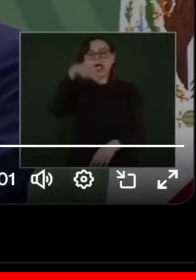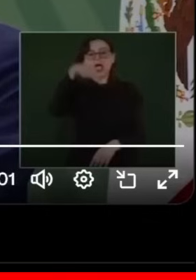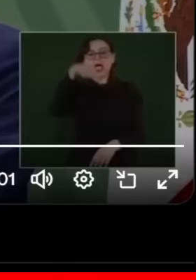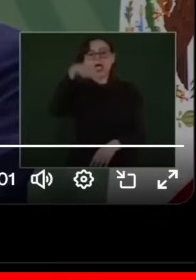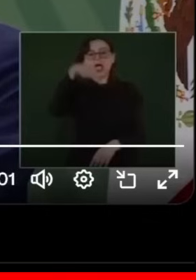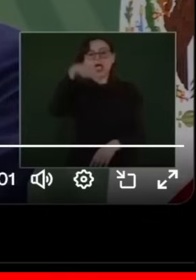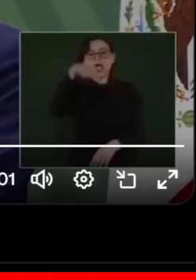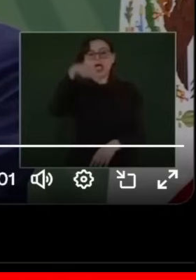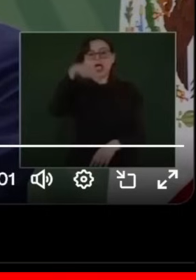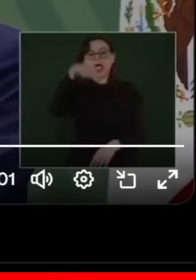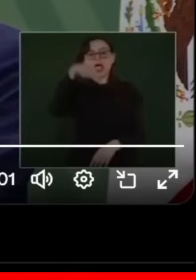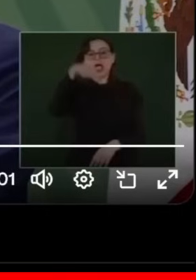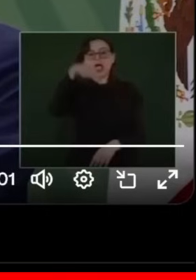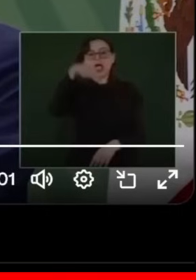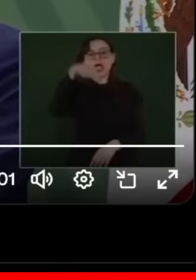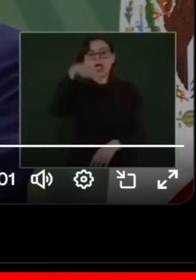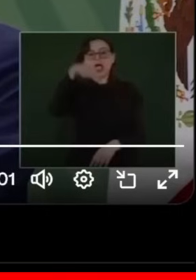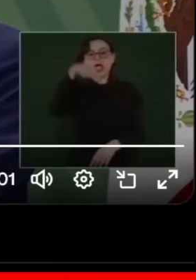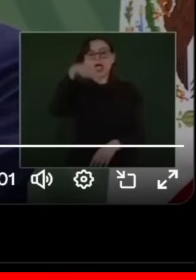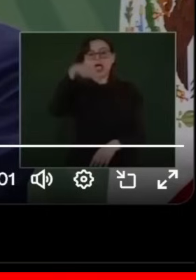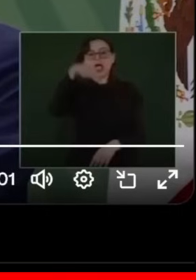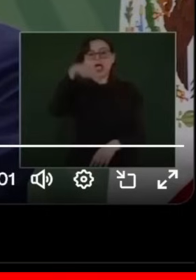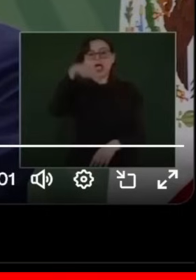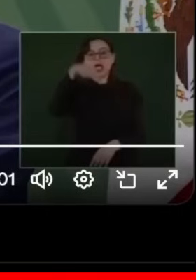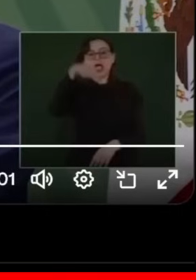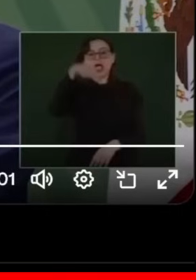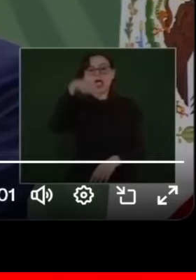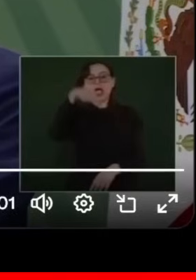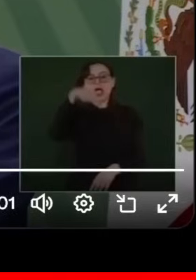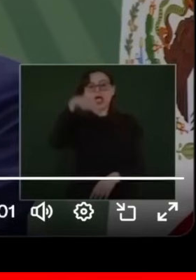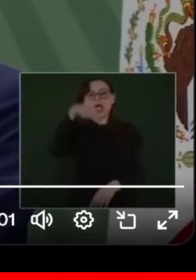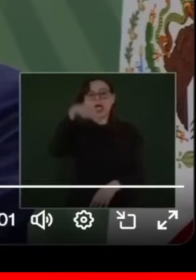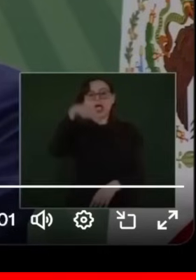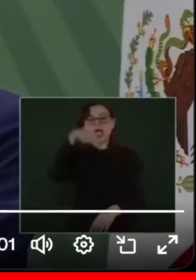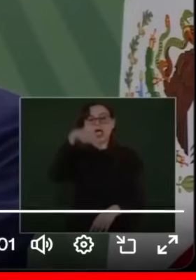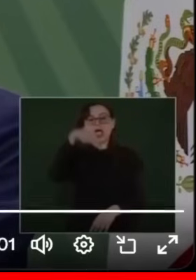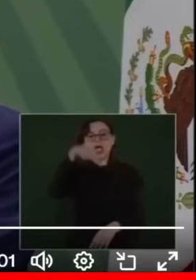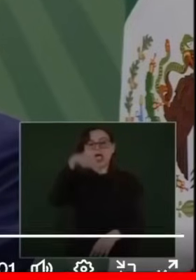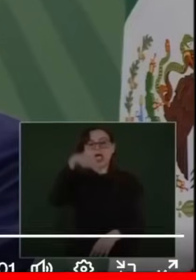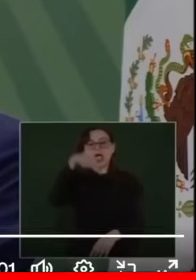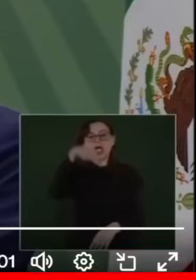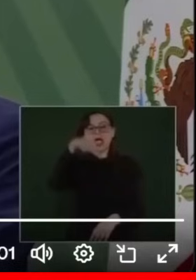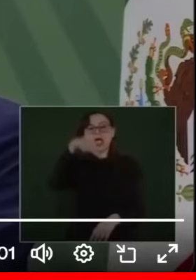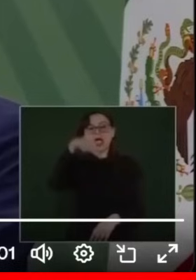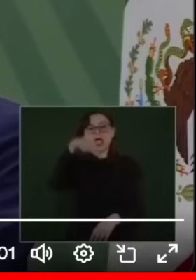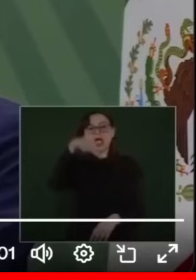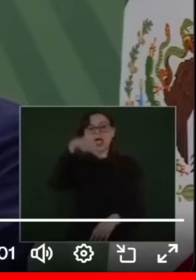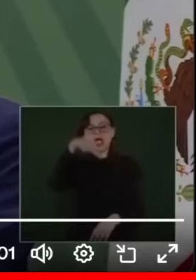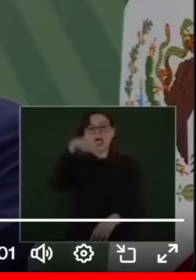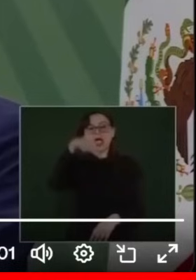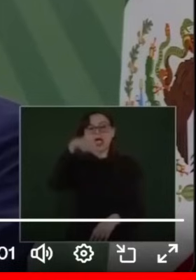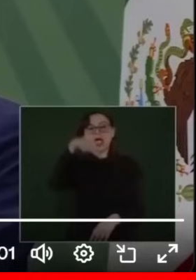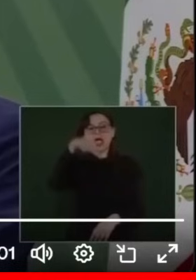organizaciones terroristas y pues esto les daría luz verde pues para invadir a México con este